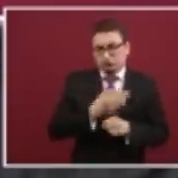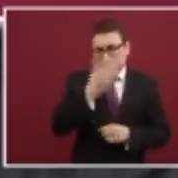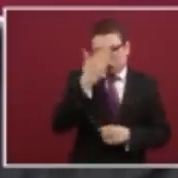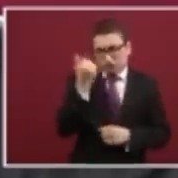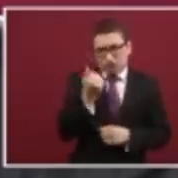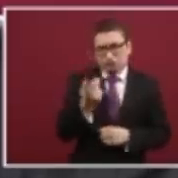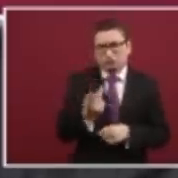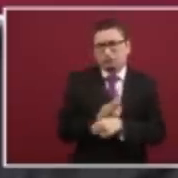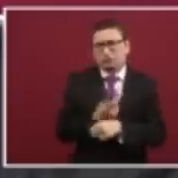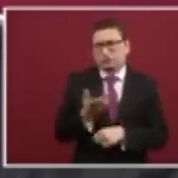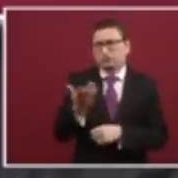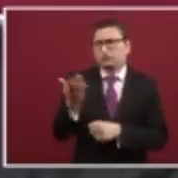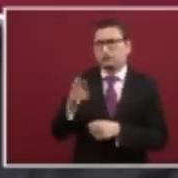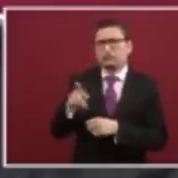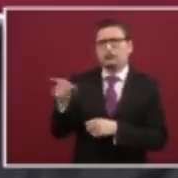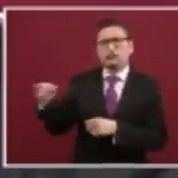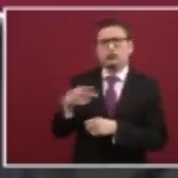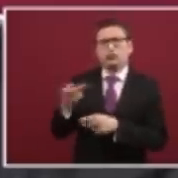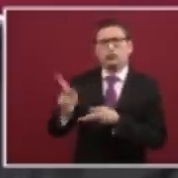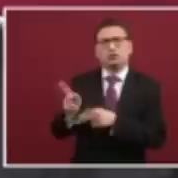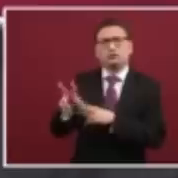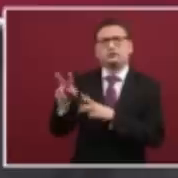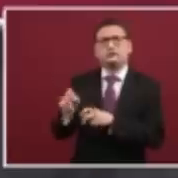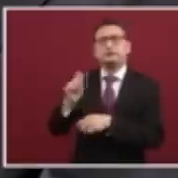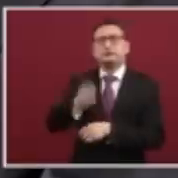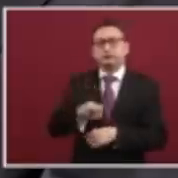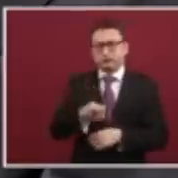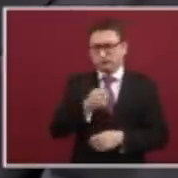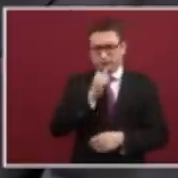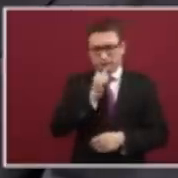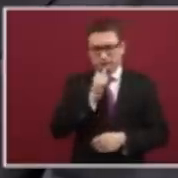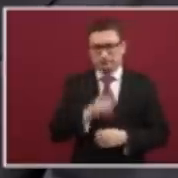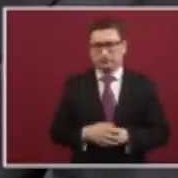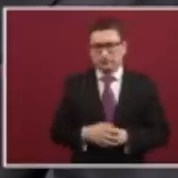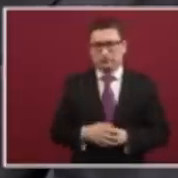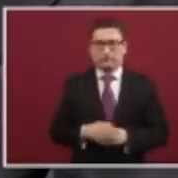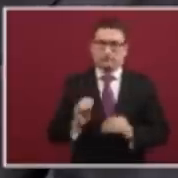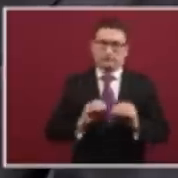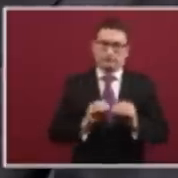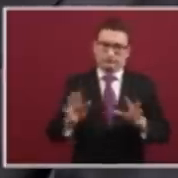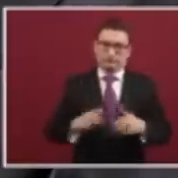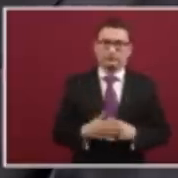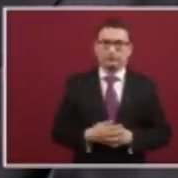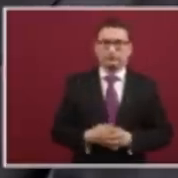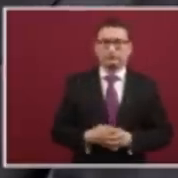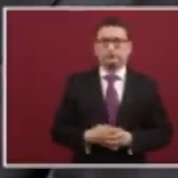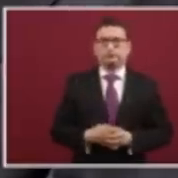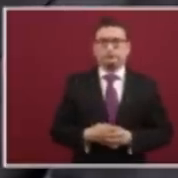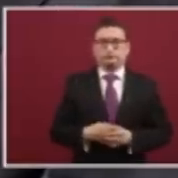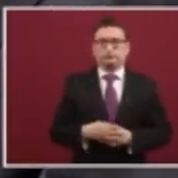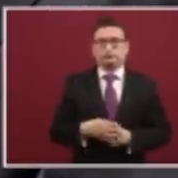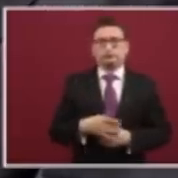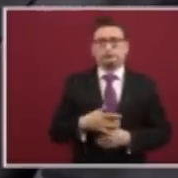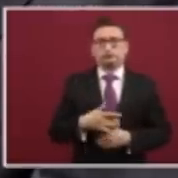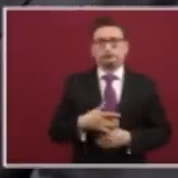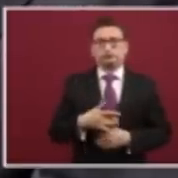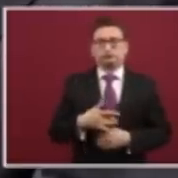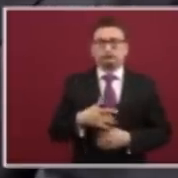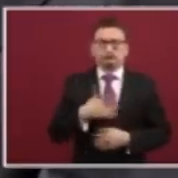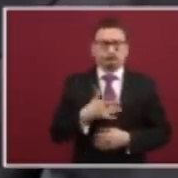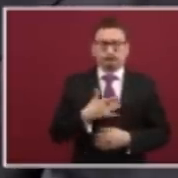cuál fue el tema de conversación. Desde luego, estoy seguro que nos fue